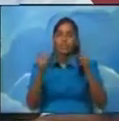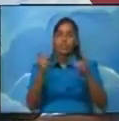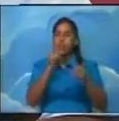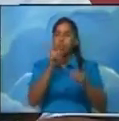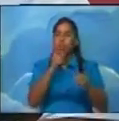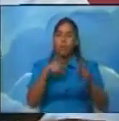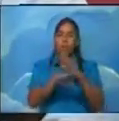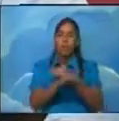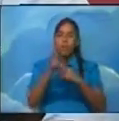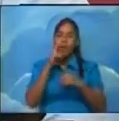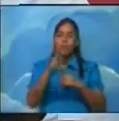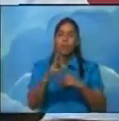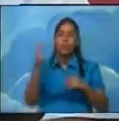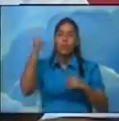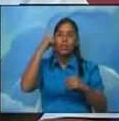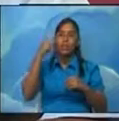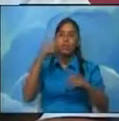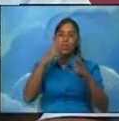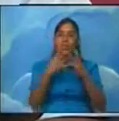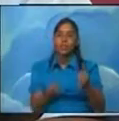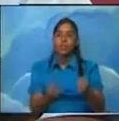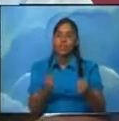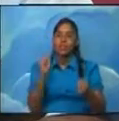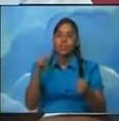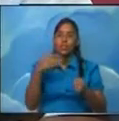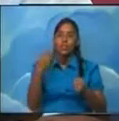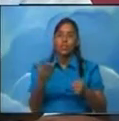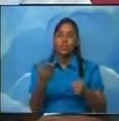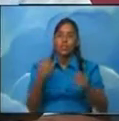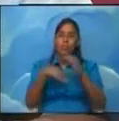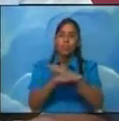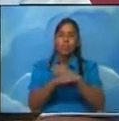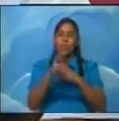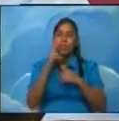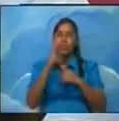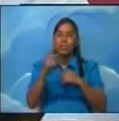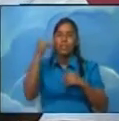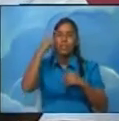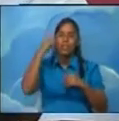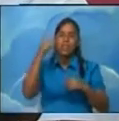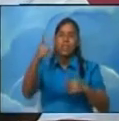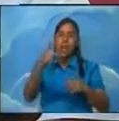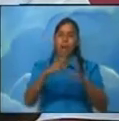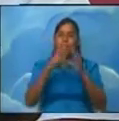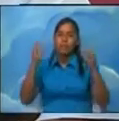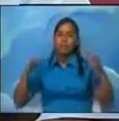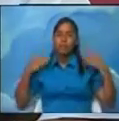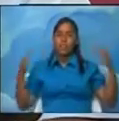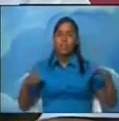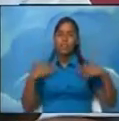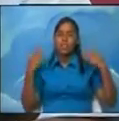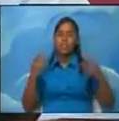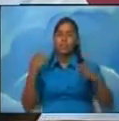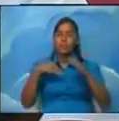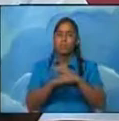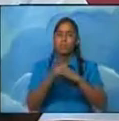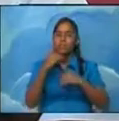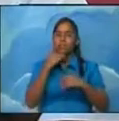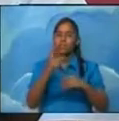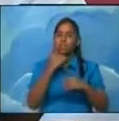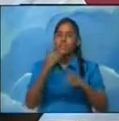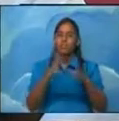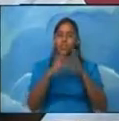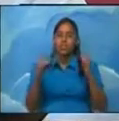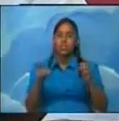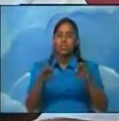vamos a ver días tristes con nuestra familia, sino que vamos a ver días felices, vamos a ser, va a ser un éxito pues toda